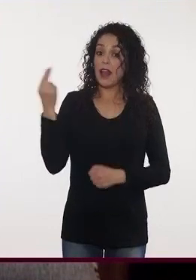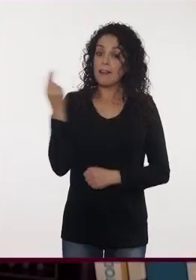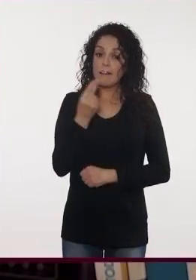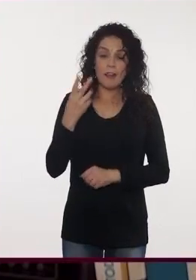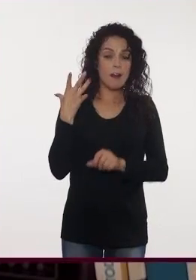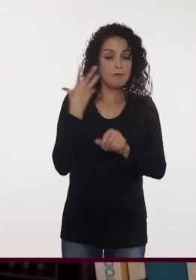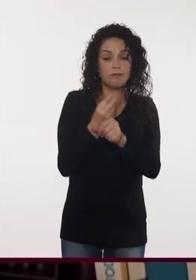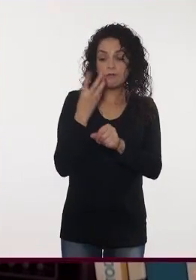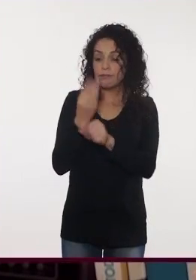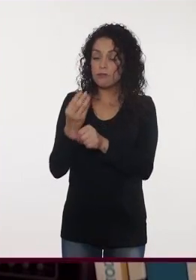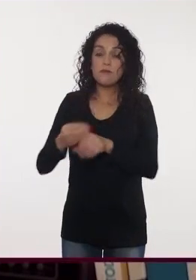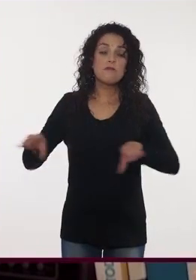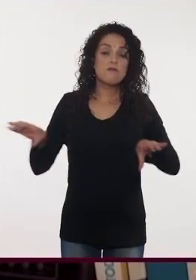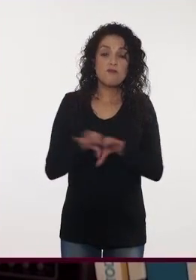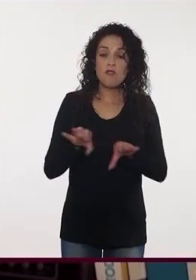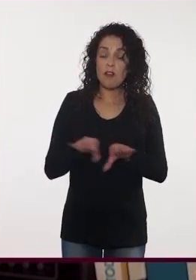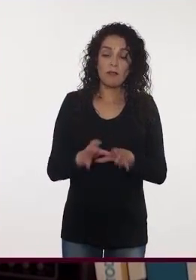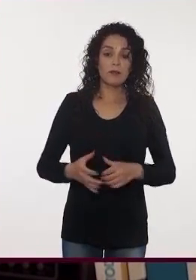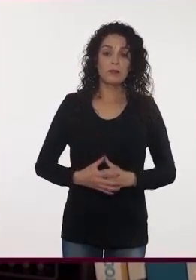solución.